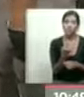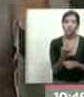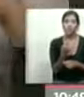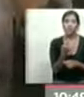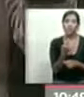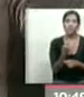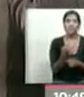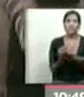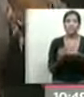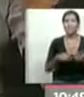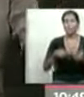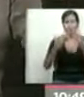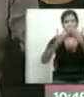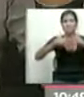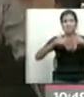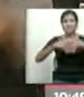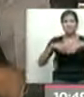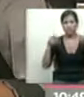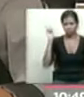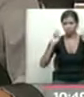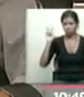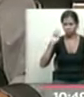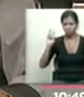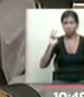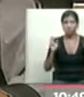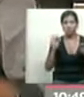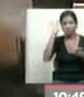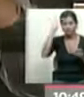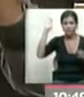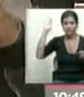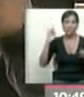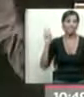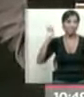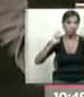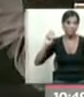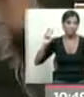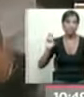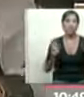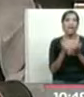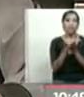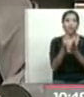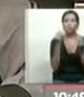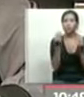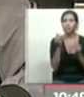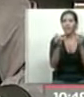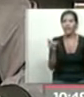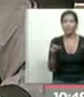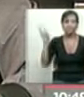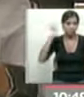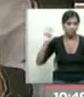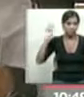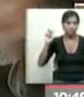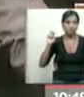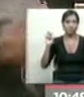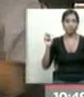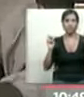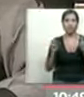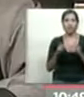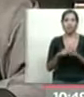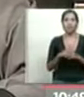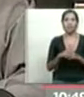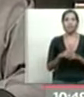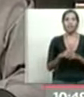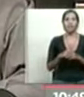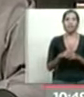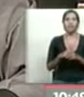Soros, que es un empresario filantrópico, entre comillas, que ayuda a mucha gente, entre comillas, que George Soros y Nicolás